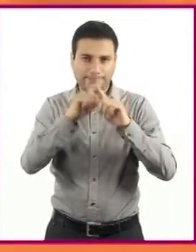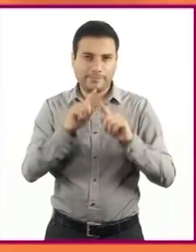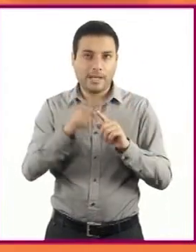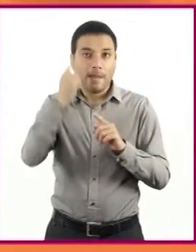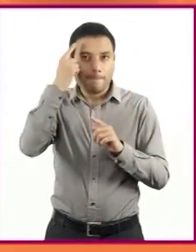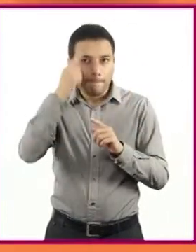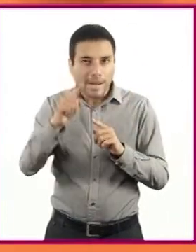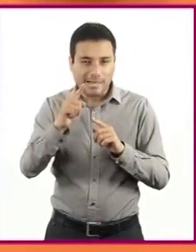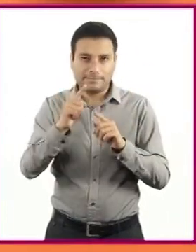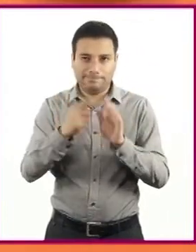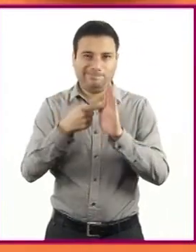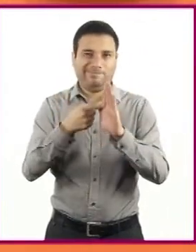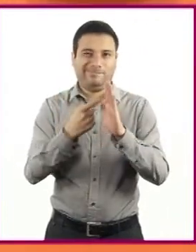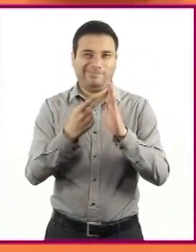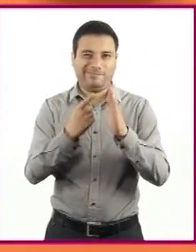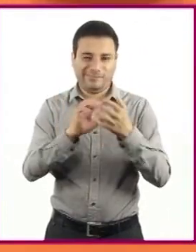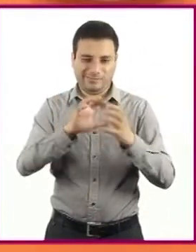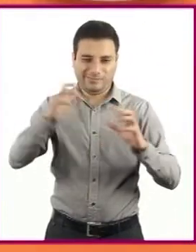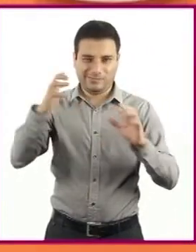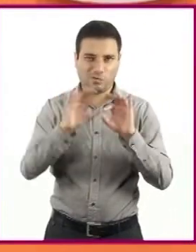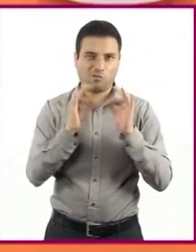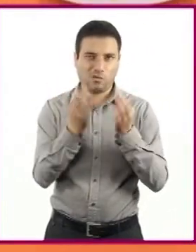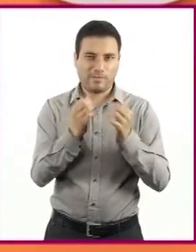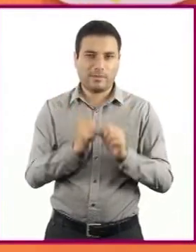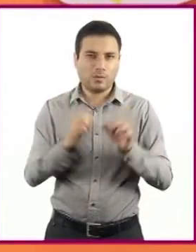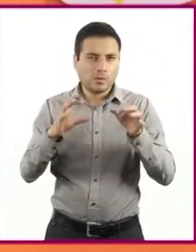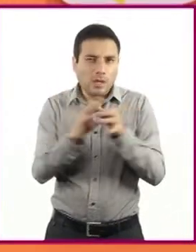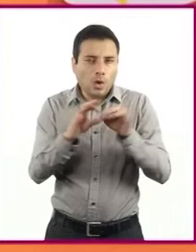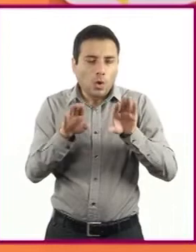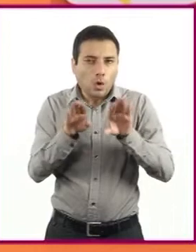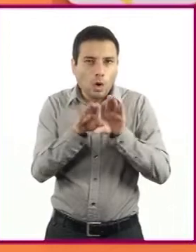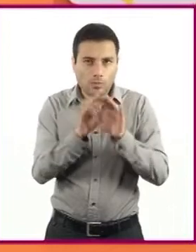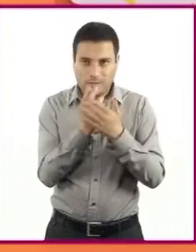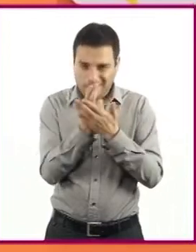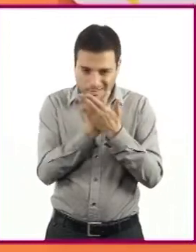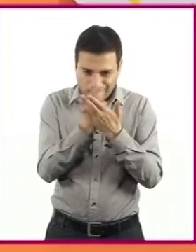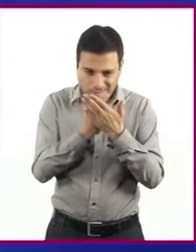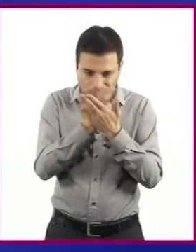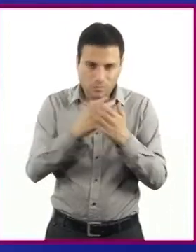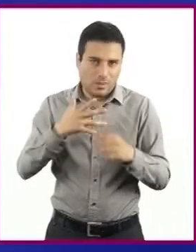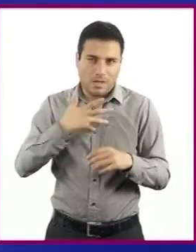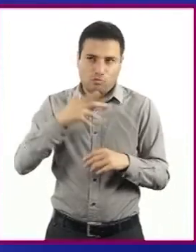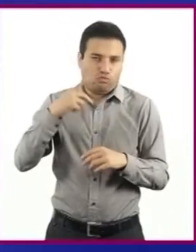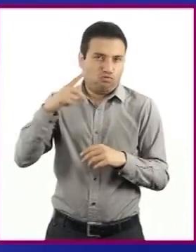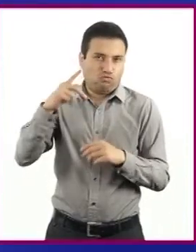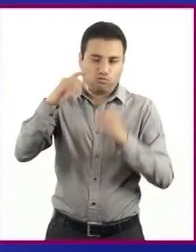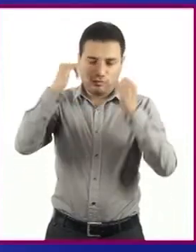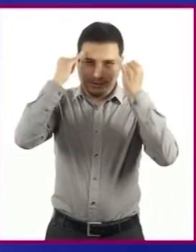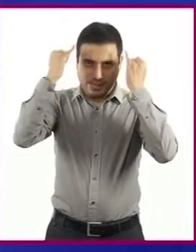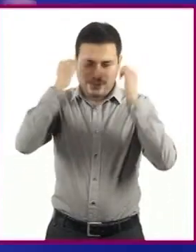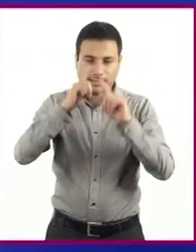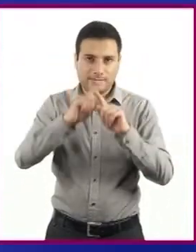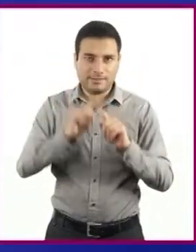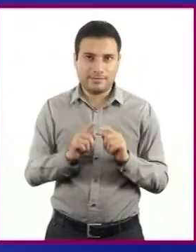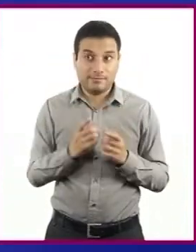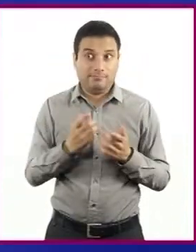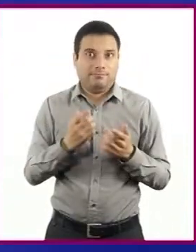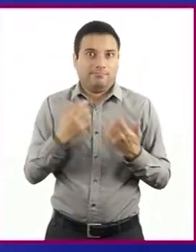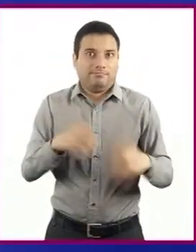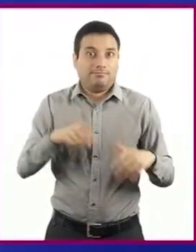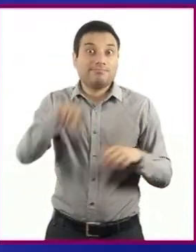átomo y cómo se realizaban las uniones entre ellos para formar nuevas sustancias. Qué fascinante haber presenciado todo